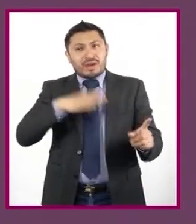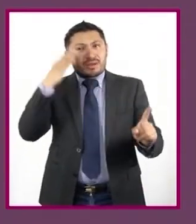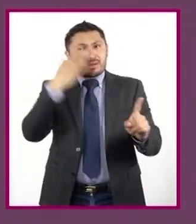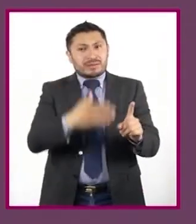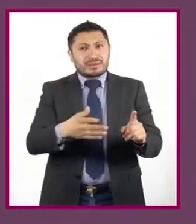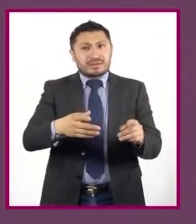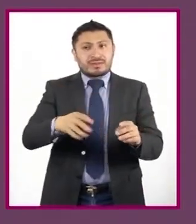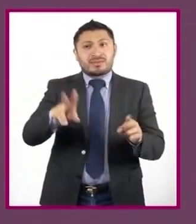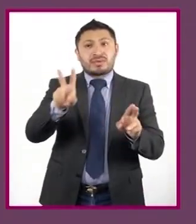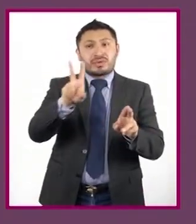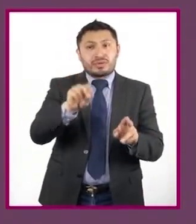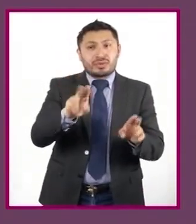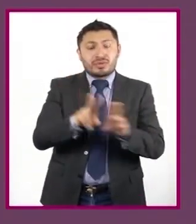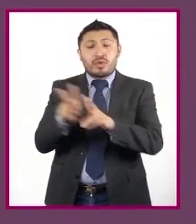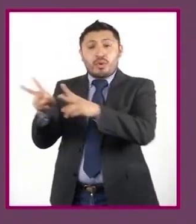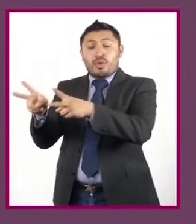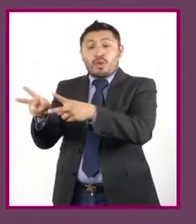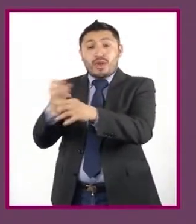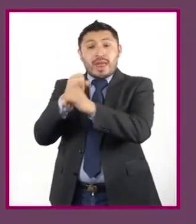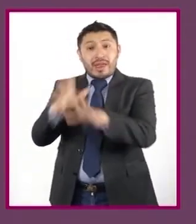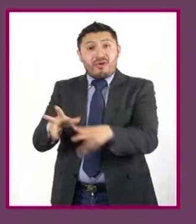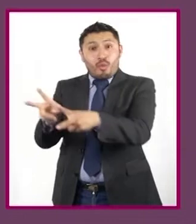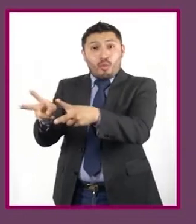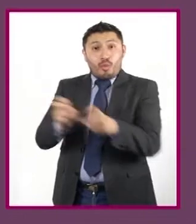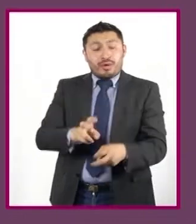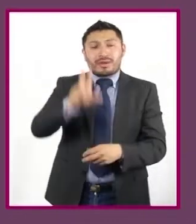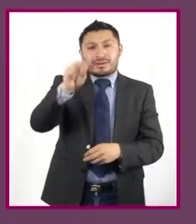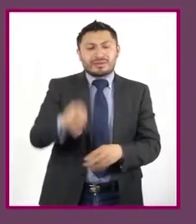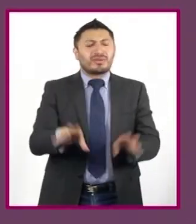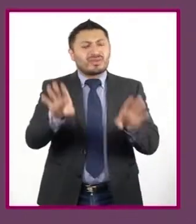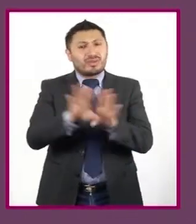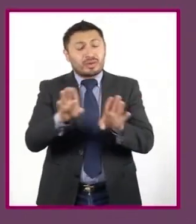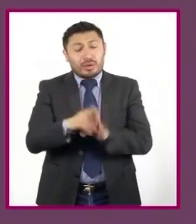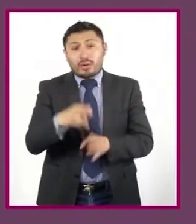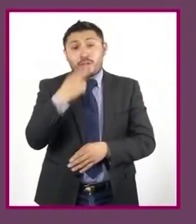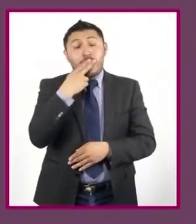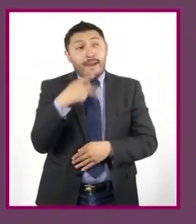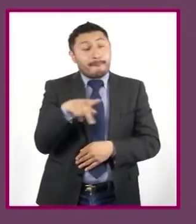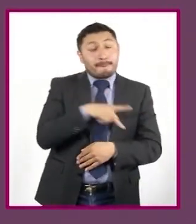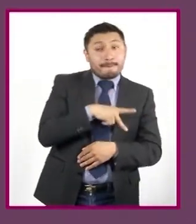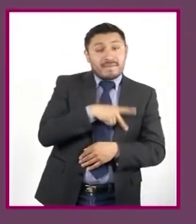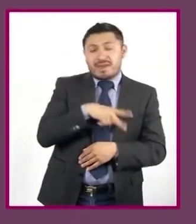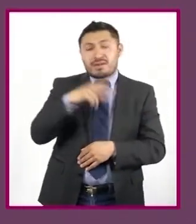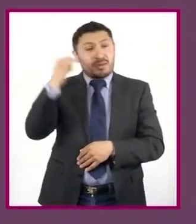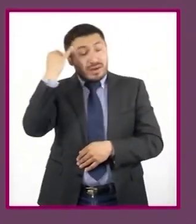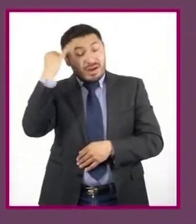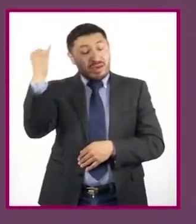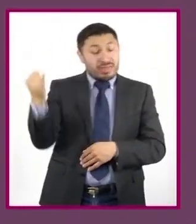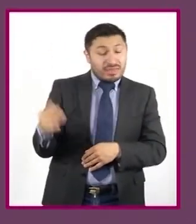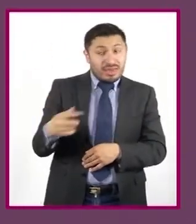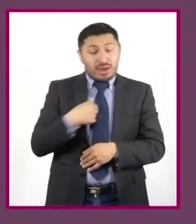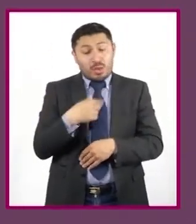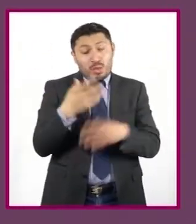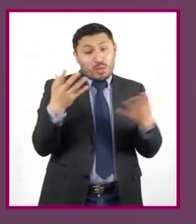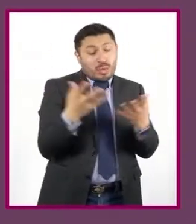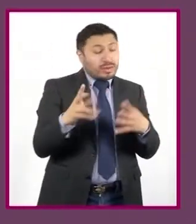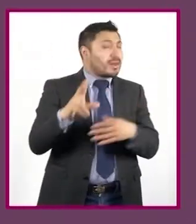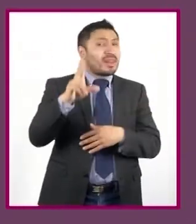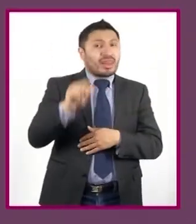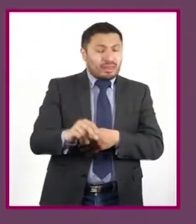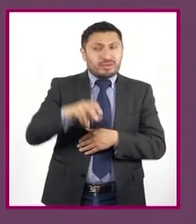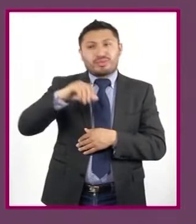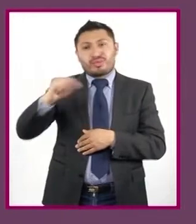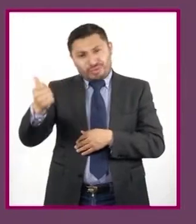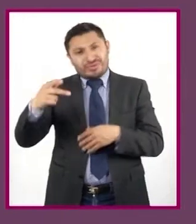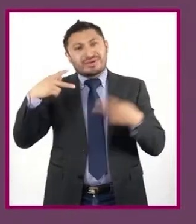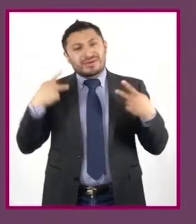plagio de información. Es decir, evita que se utilicen como propias ideas o información que le pertenecen a